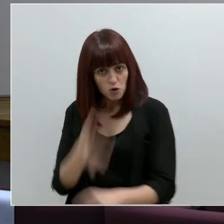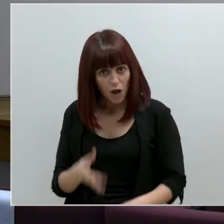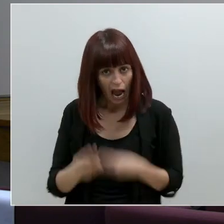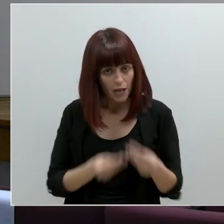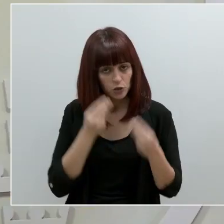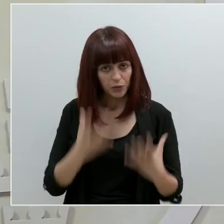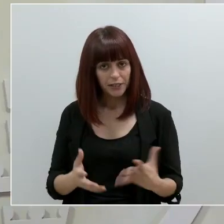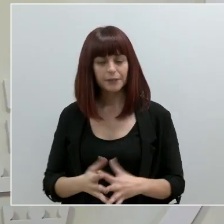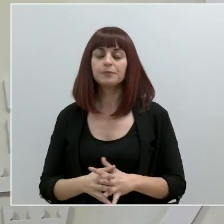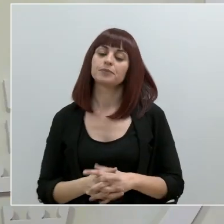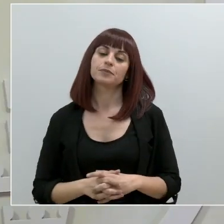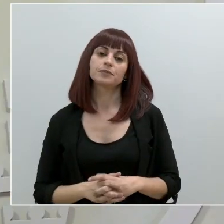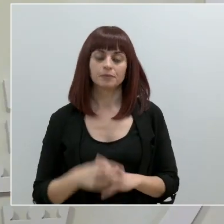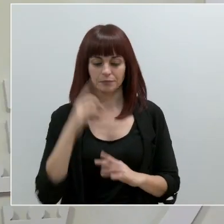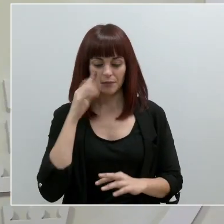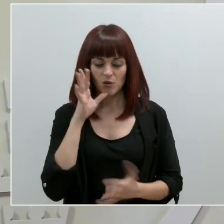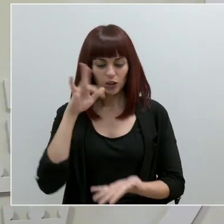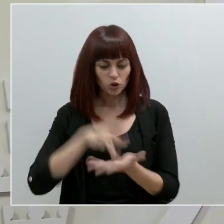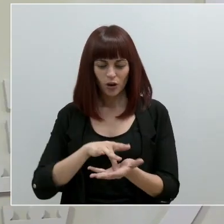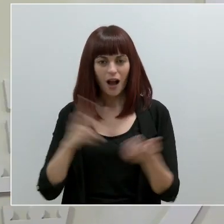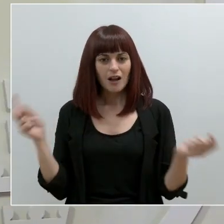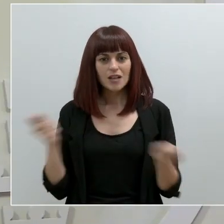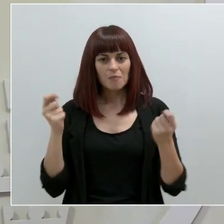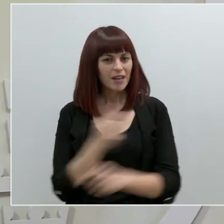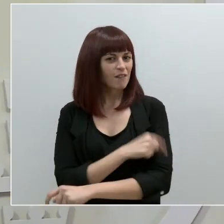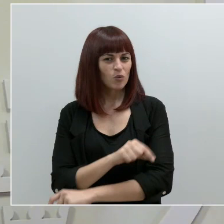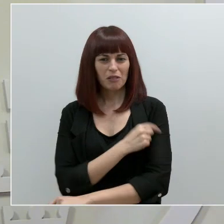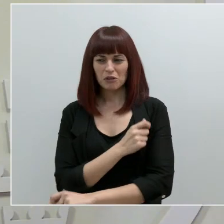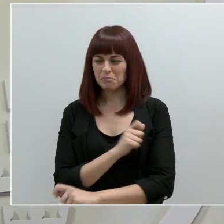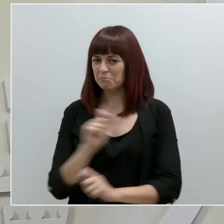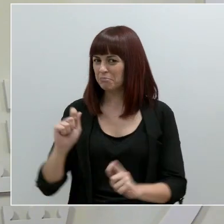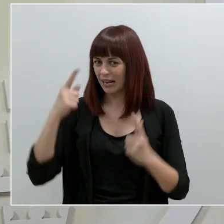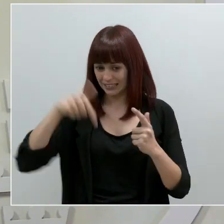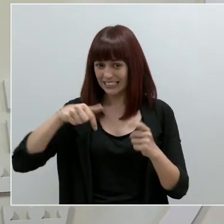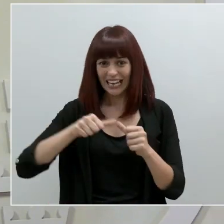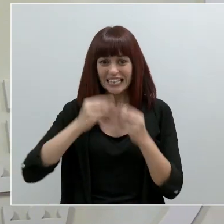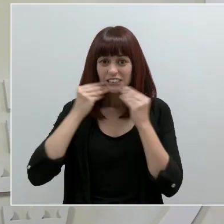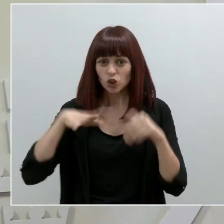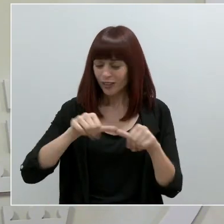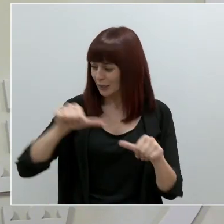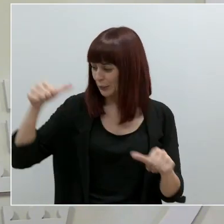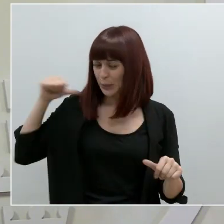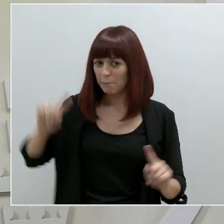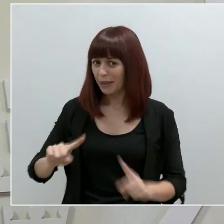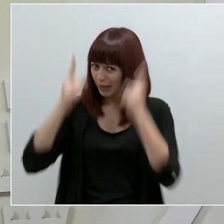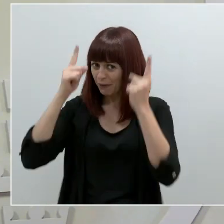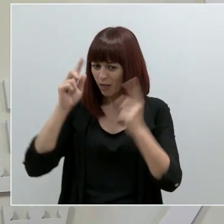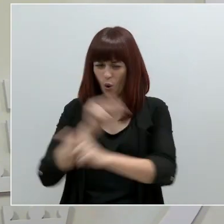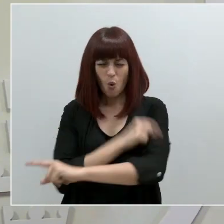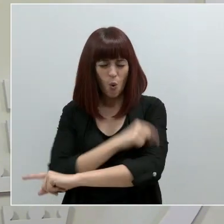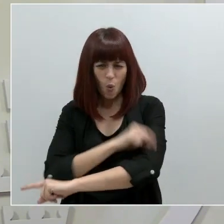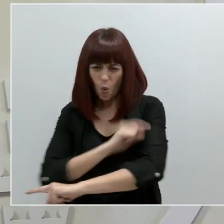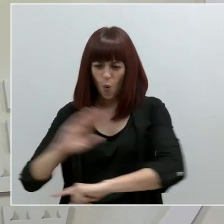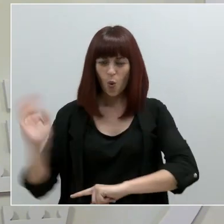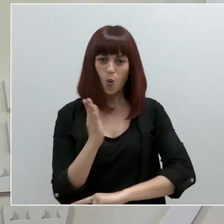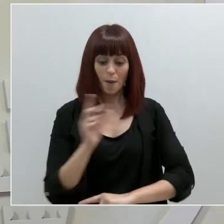Estamos ante la mayor campaña de vacunación que vamos a tener en nuestra historia. Vamos a tener que vacunar en